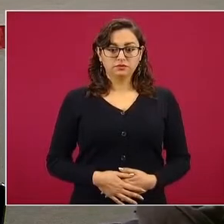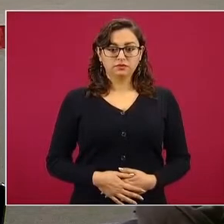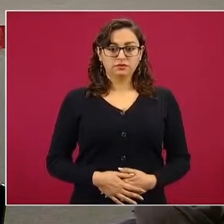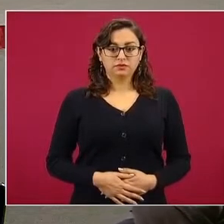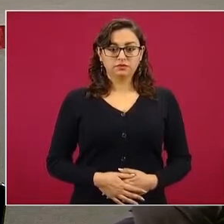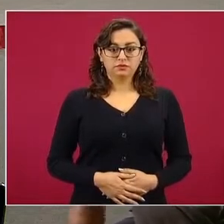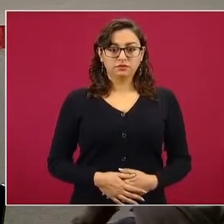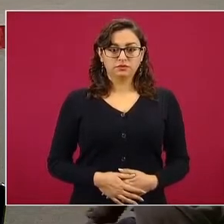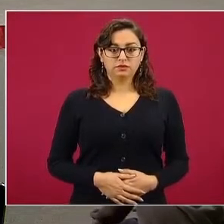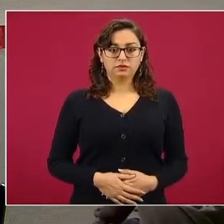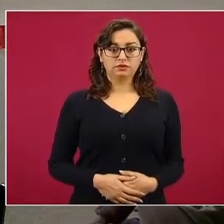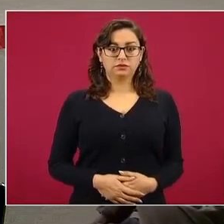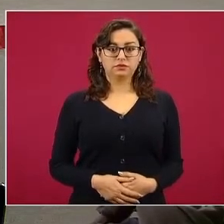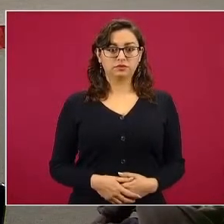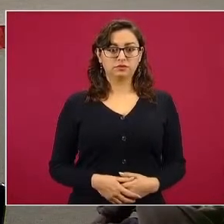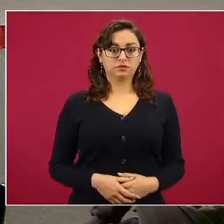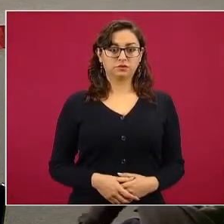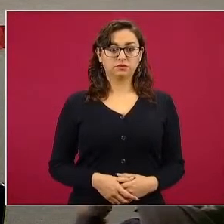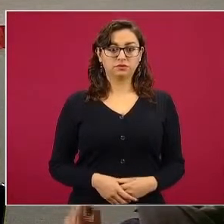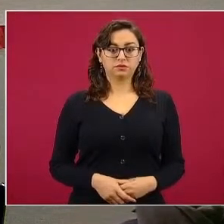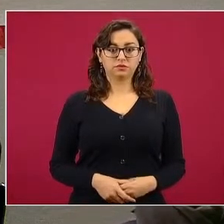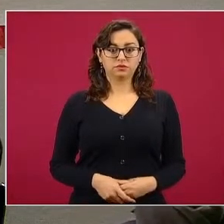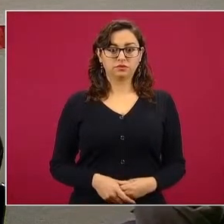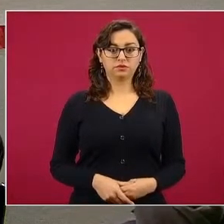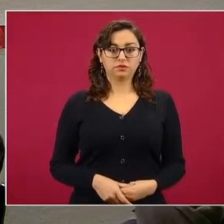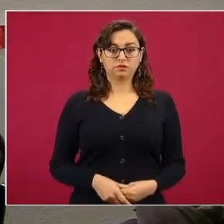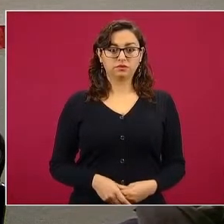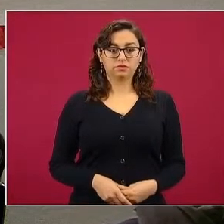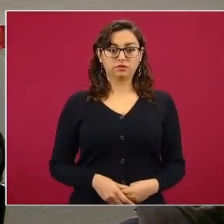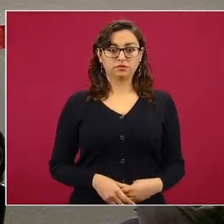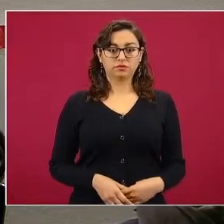Una efectividad de transmisión